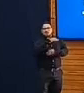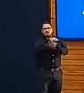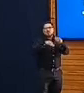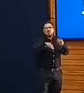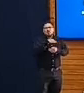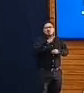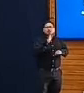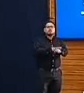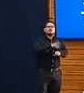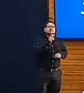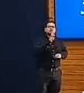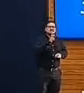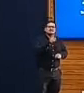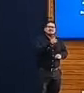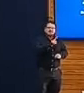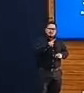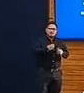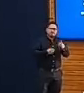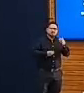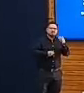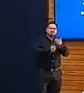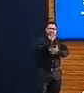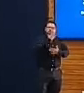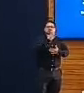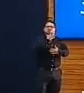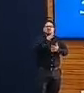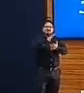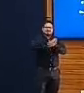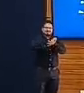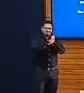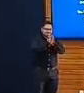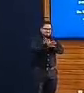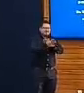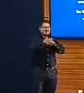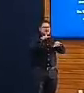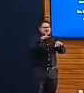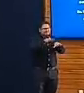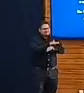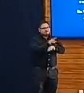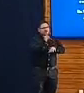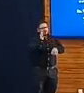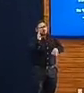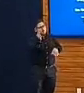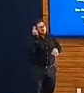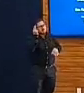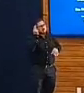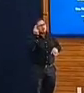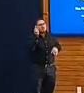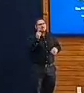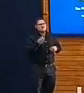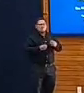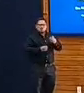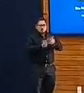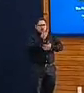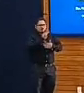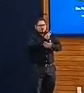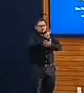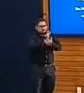ello, innovar, consolidar y transformar UAM. Innovar programas